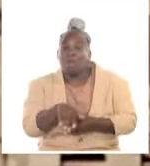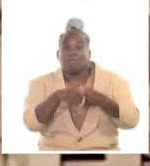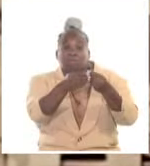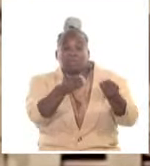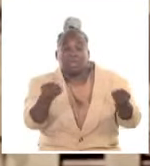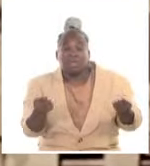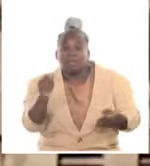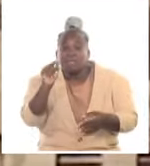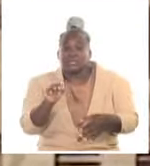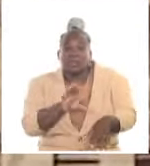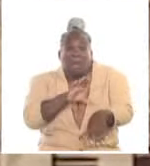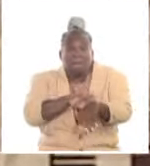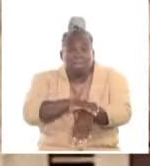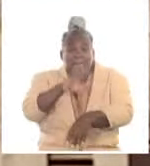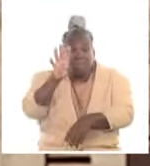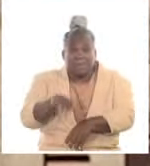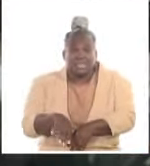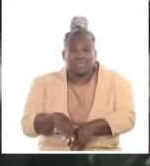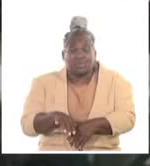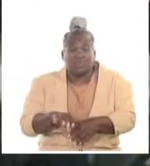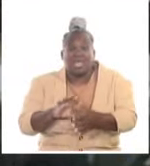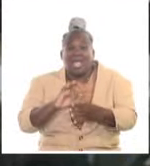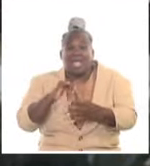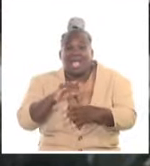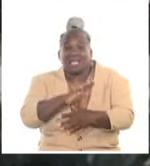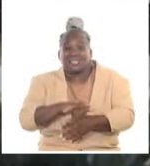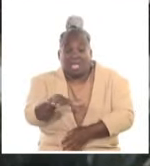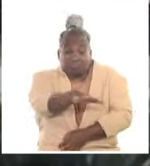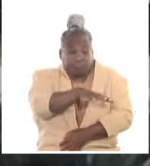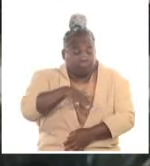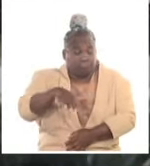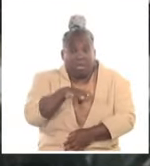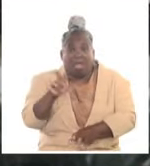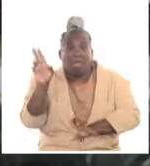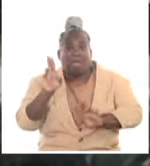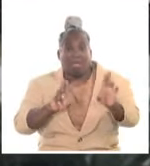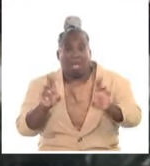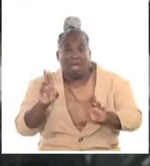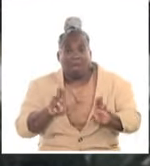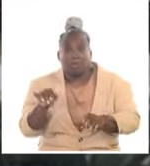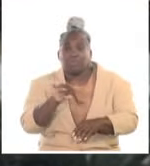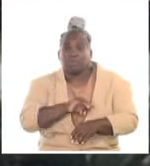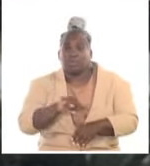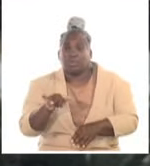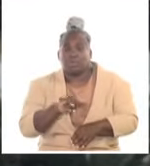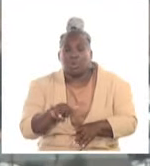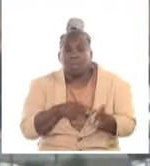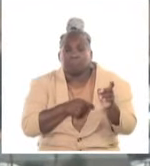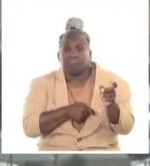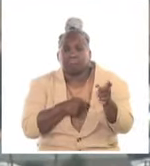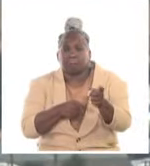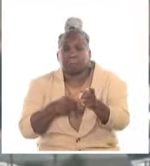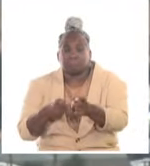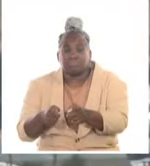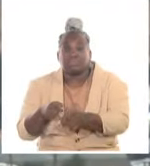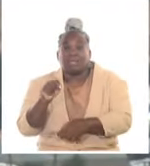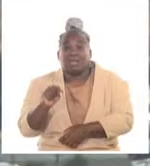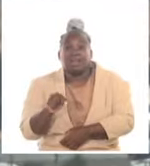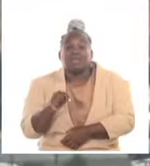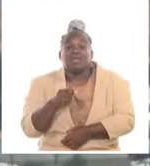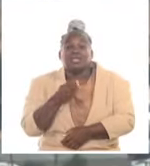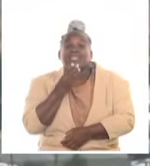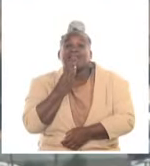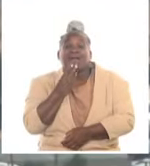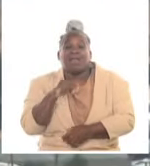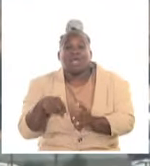en Gaza desde octubre del pasado año. Las negociaciones transcurren en paralelo con una ofensiva militar israelí contra la ciudad de